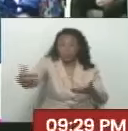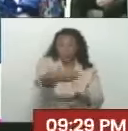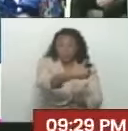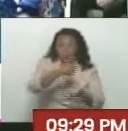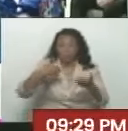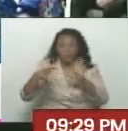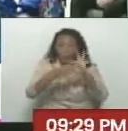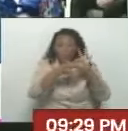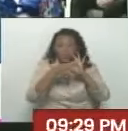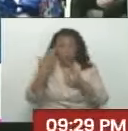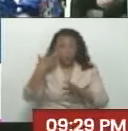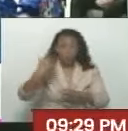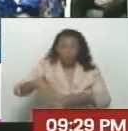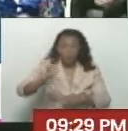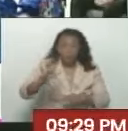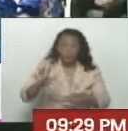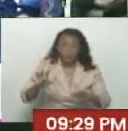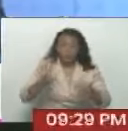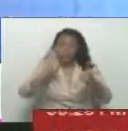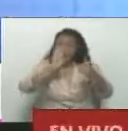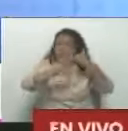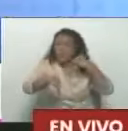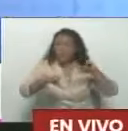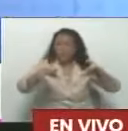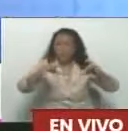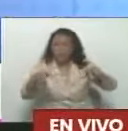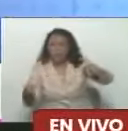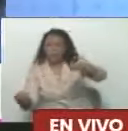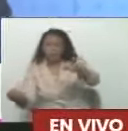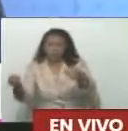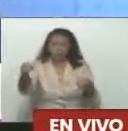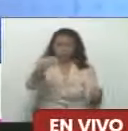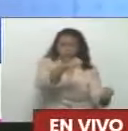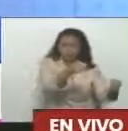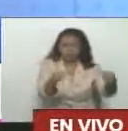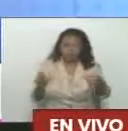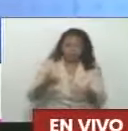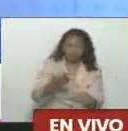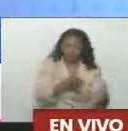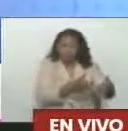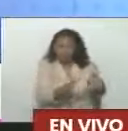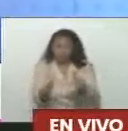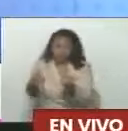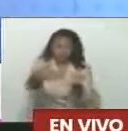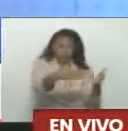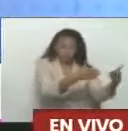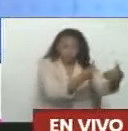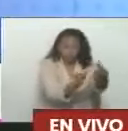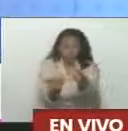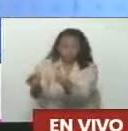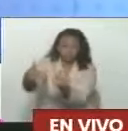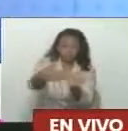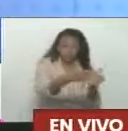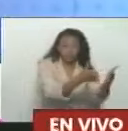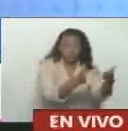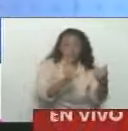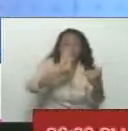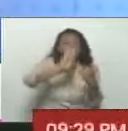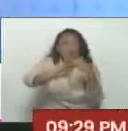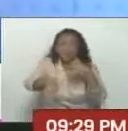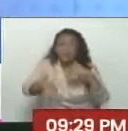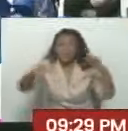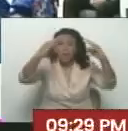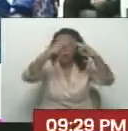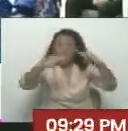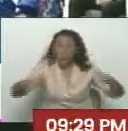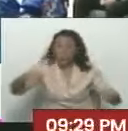Unidos. Y uno iba, nos sentábamos al final ahí, curva y curva. Pues. Y después llegaba